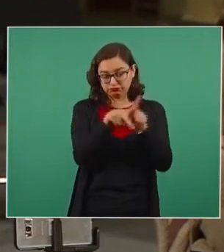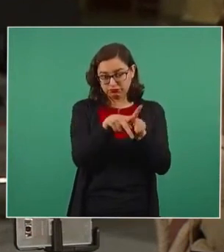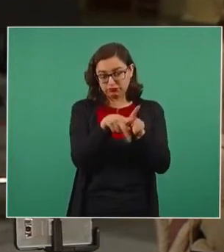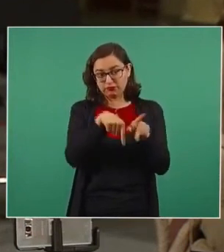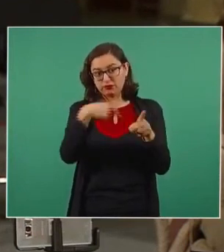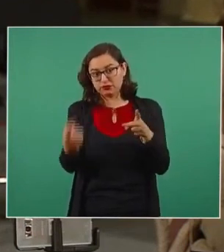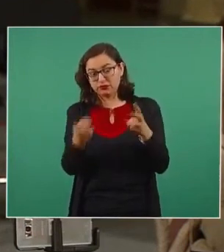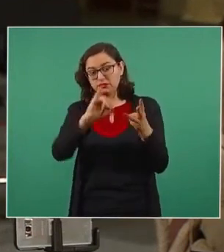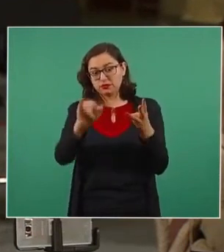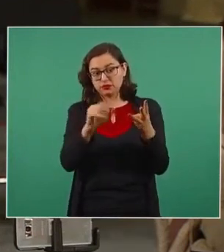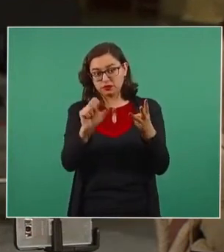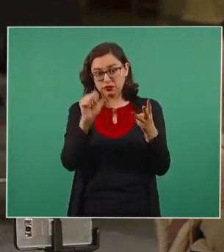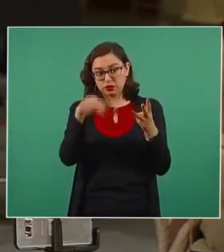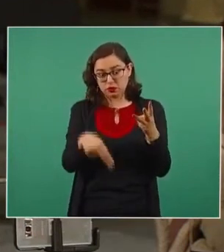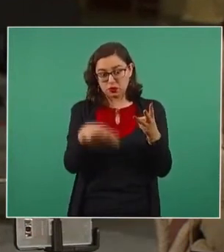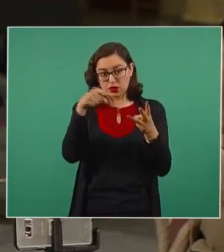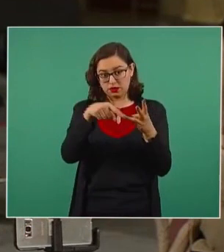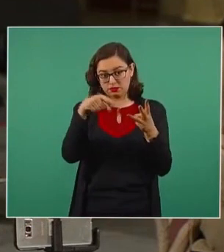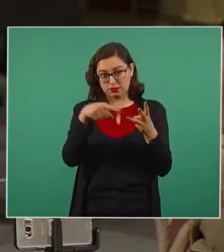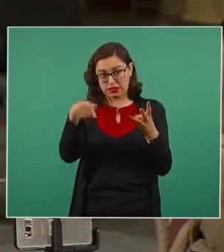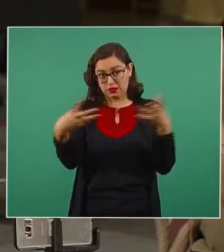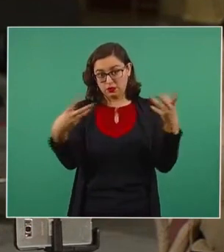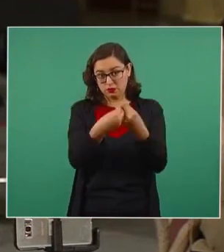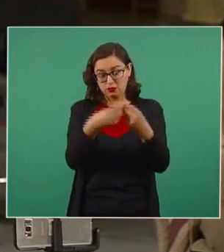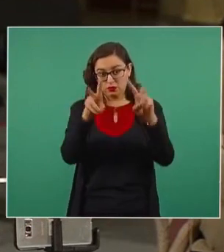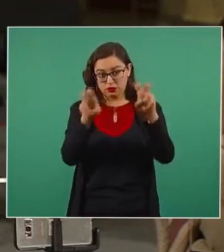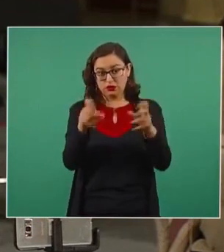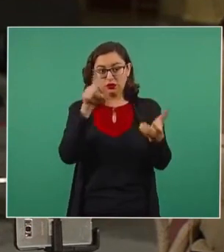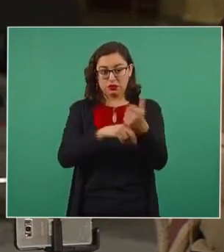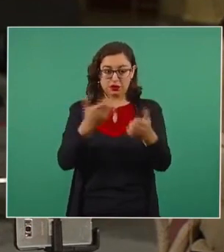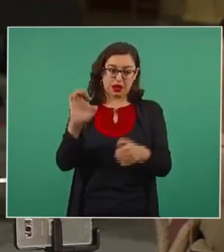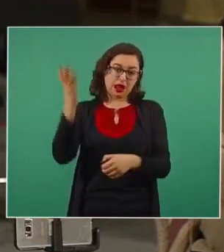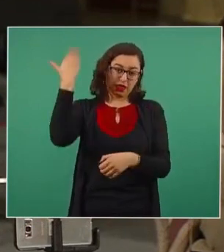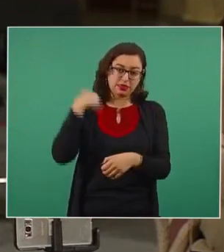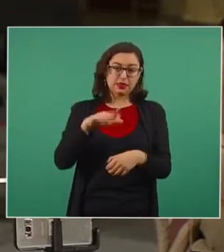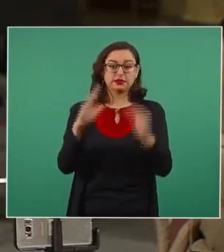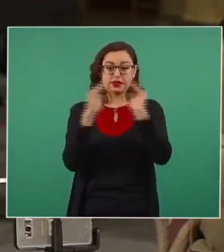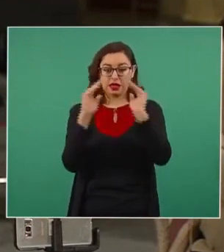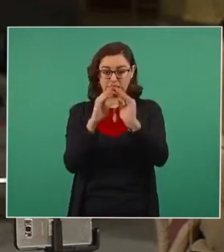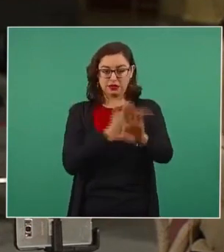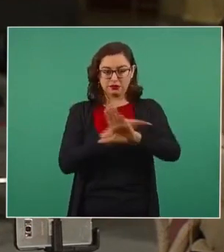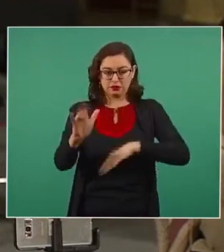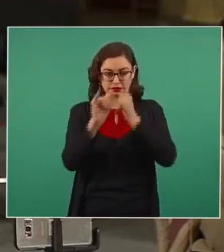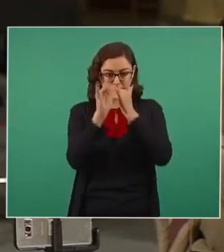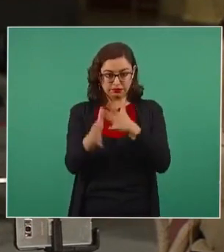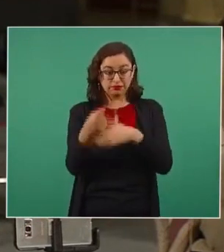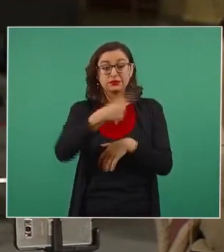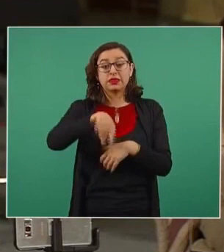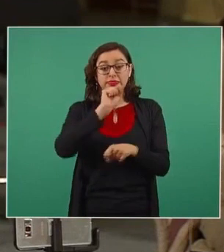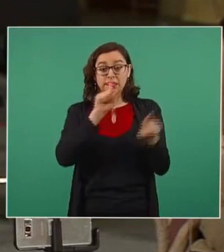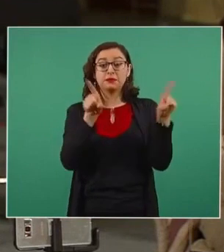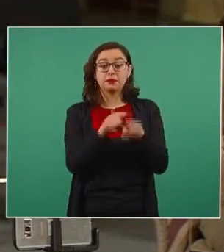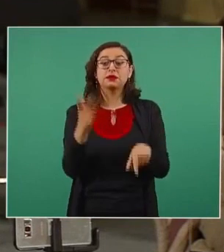Armando Hinojosa Cantú, el de la llamada Casa Blanca. Estos empresarios han sido señalados de presunto huachicoleo